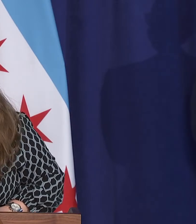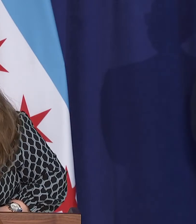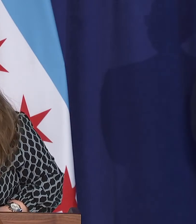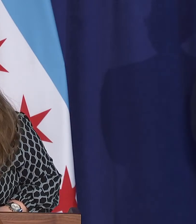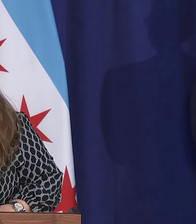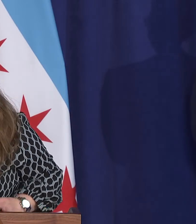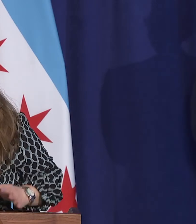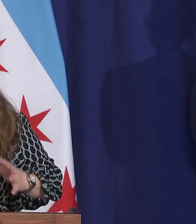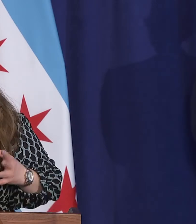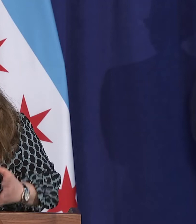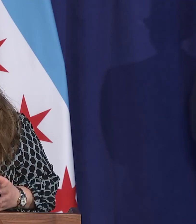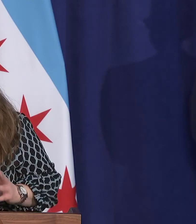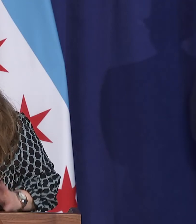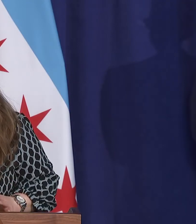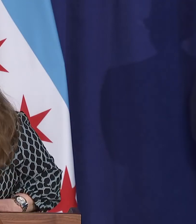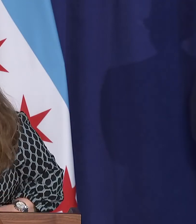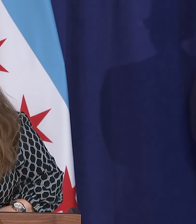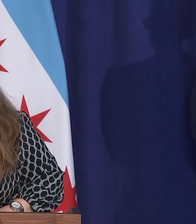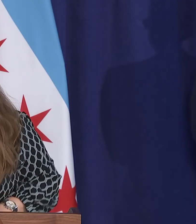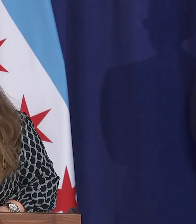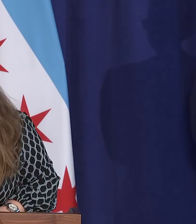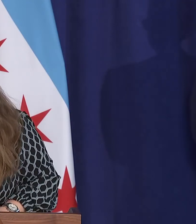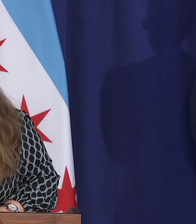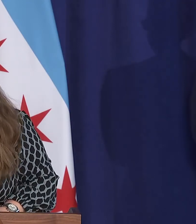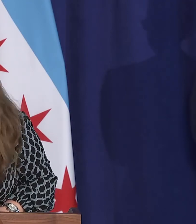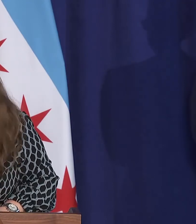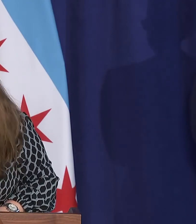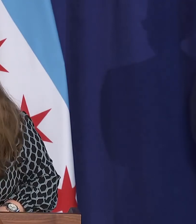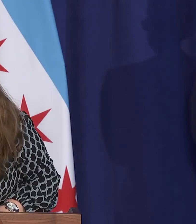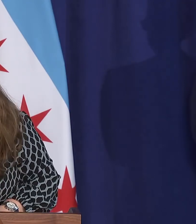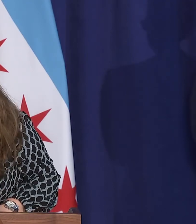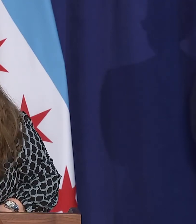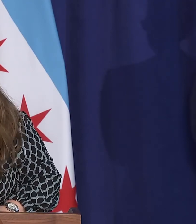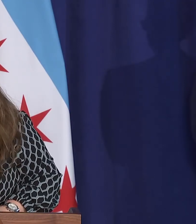nos ha prometido, y estamos muy positivos que ese sea el caso,